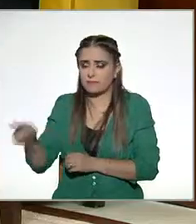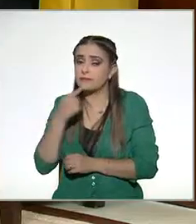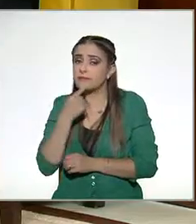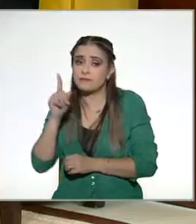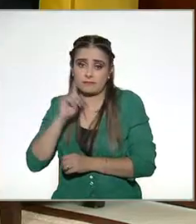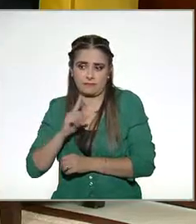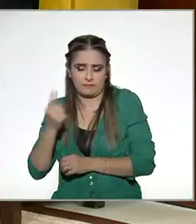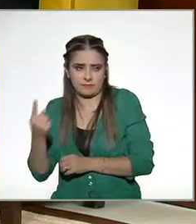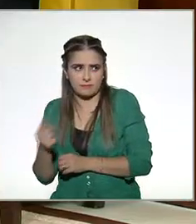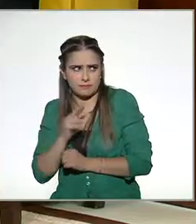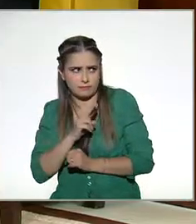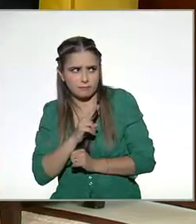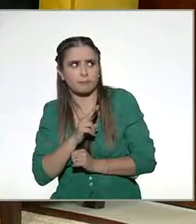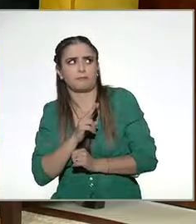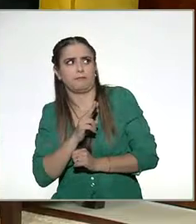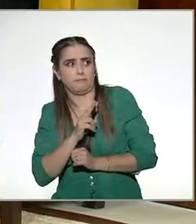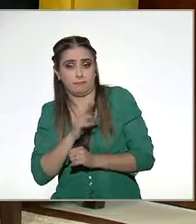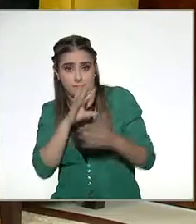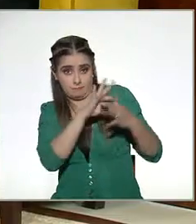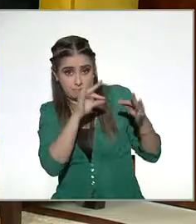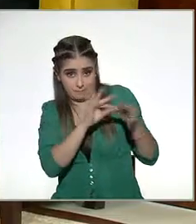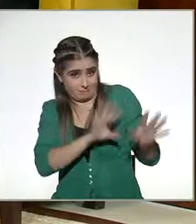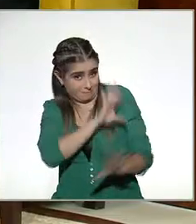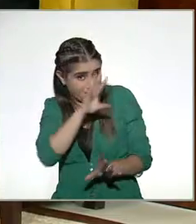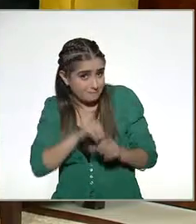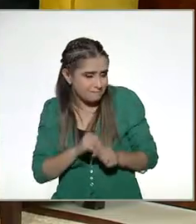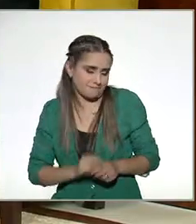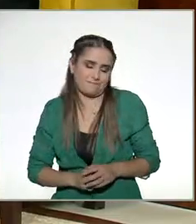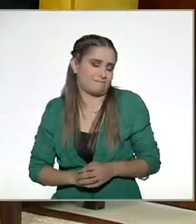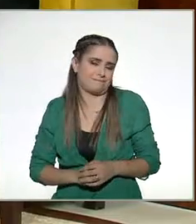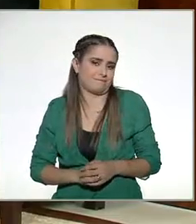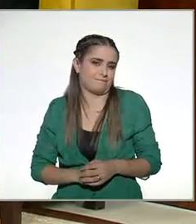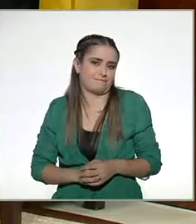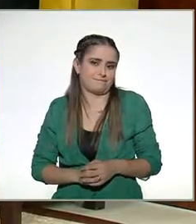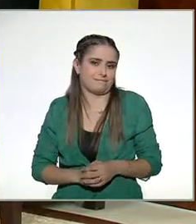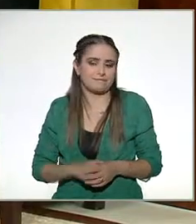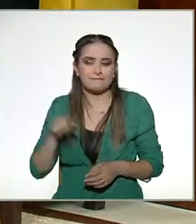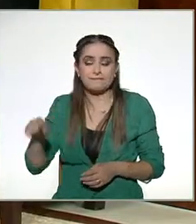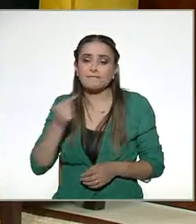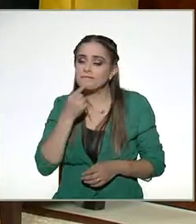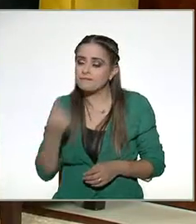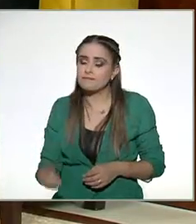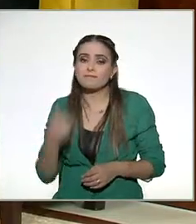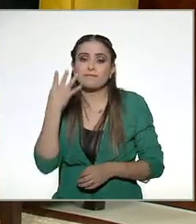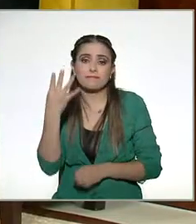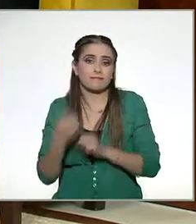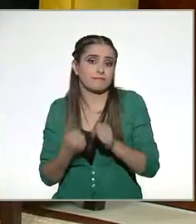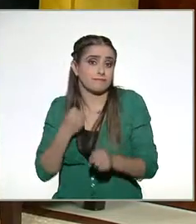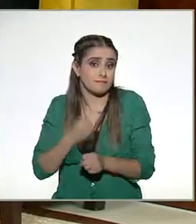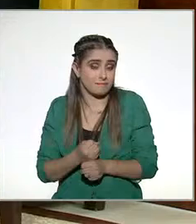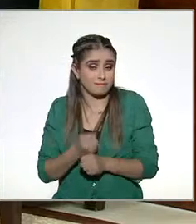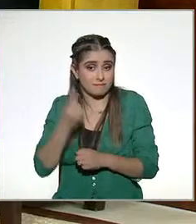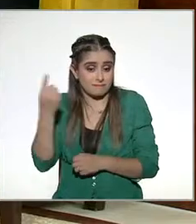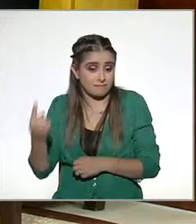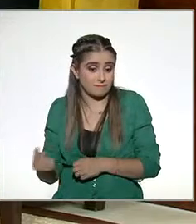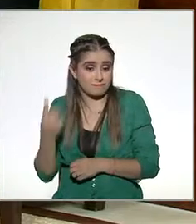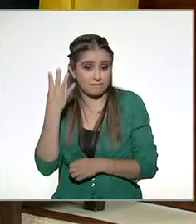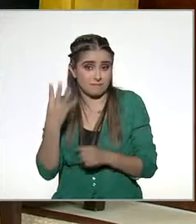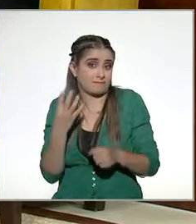niña, pues no le contaba todo. ¿De qué edad de niña? La niña de cuatro años. Cuatro, chiquita. Exactamente. Entonces,